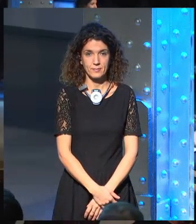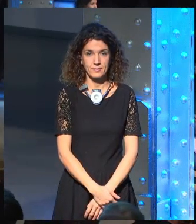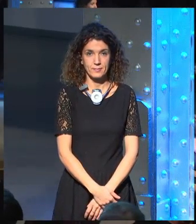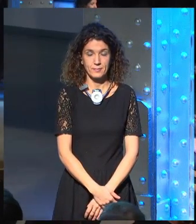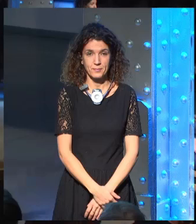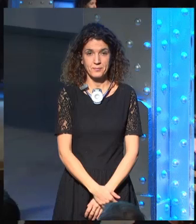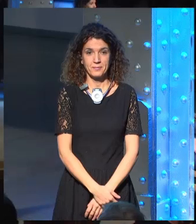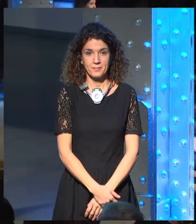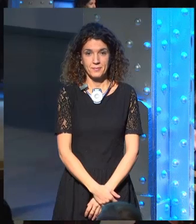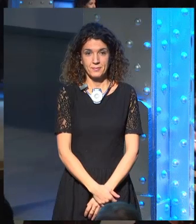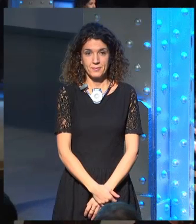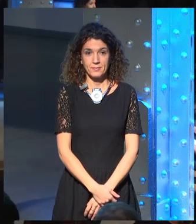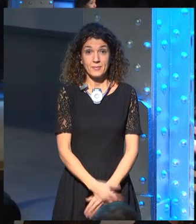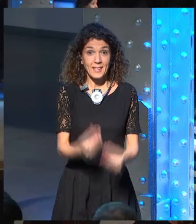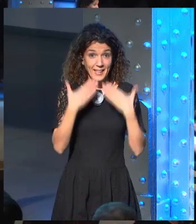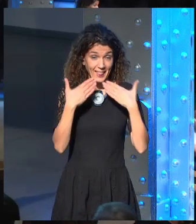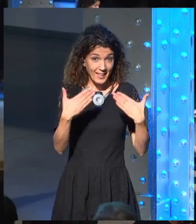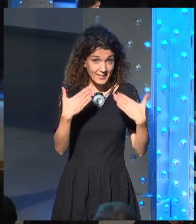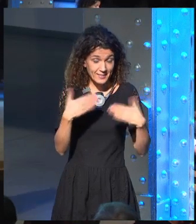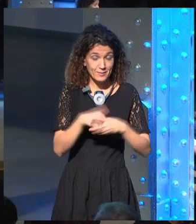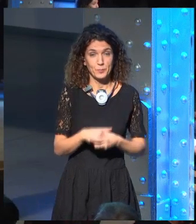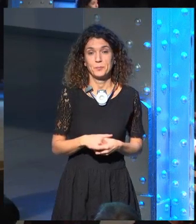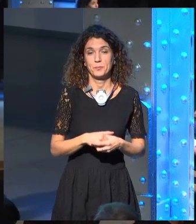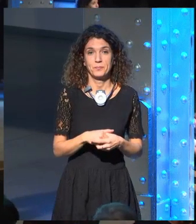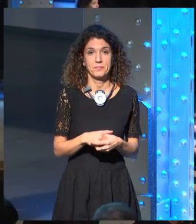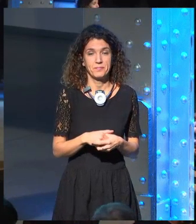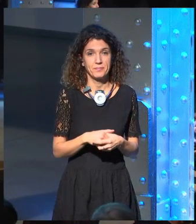Thank you. Gracias.